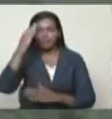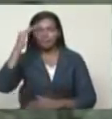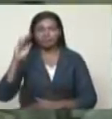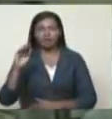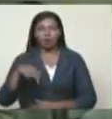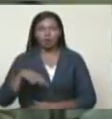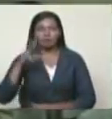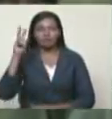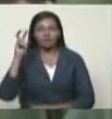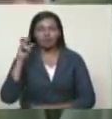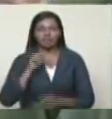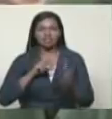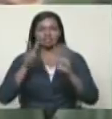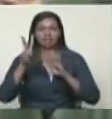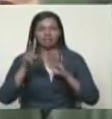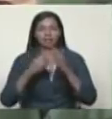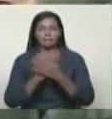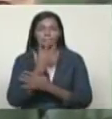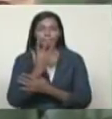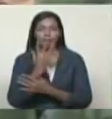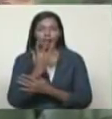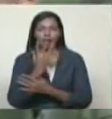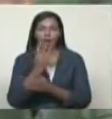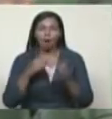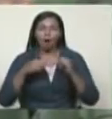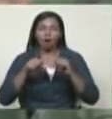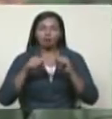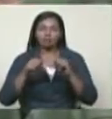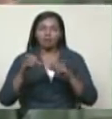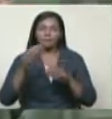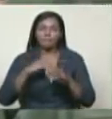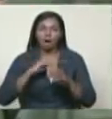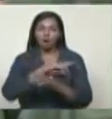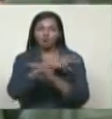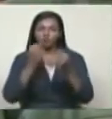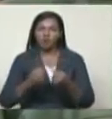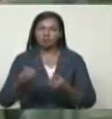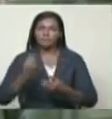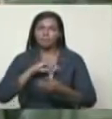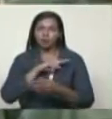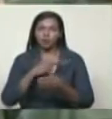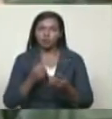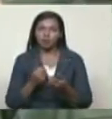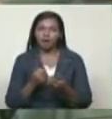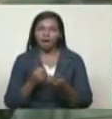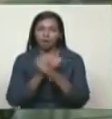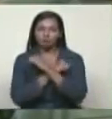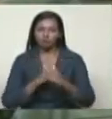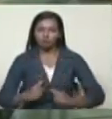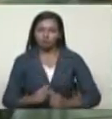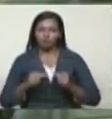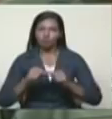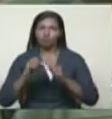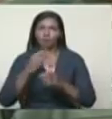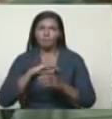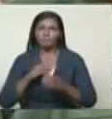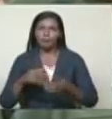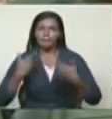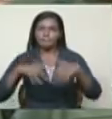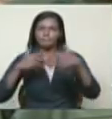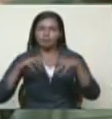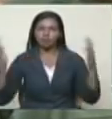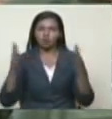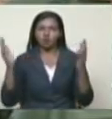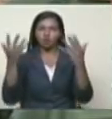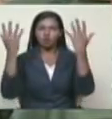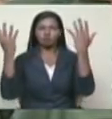viernes 17 de mayo para que continúe con mucha fuerza nuestra Fuerza Armada Nacional Bolivariana en marcha gloriosa por